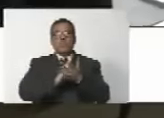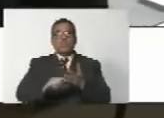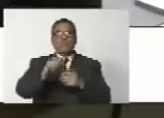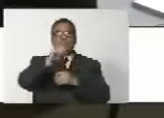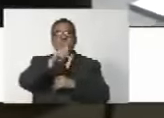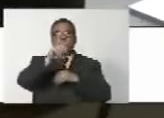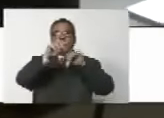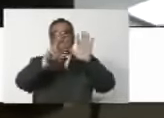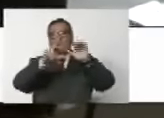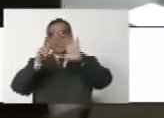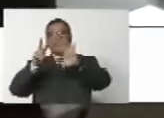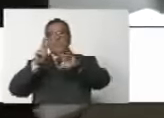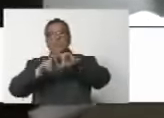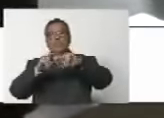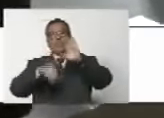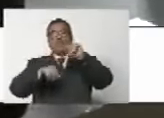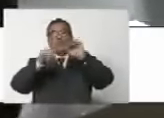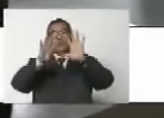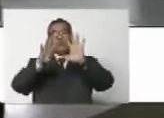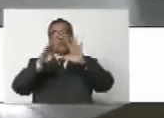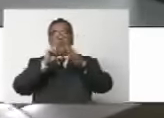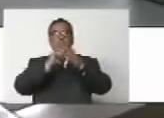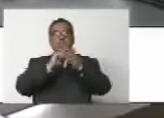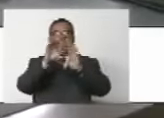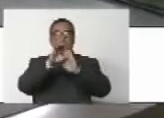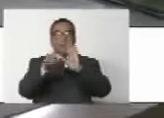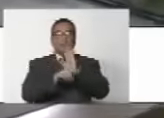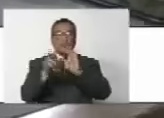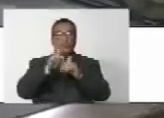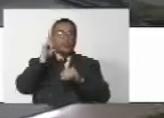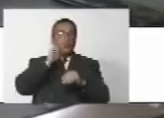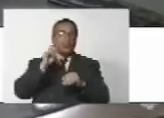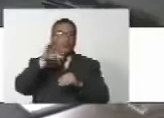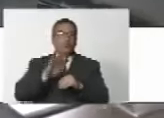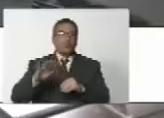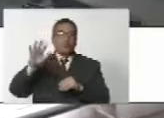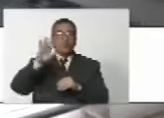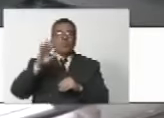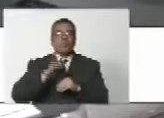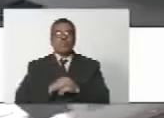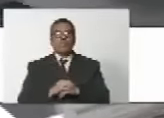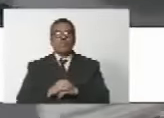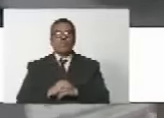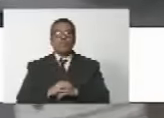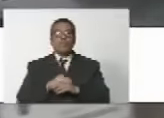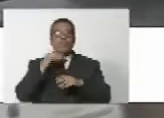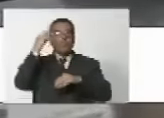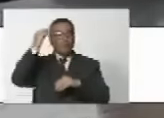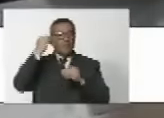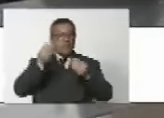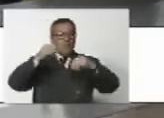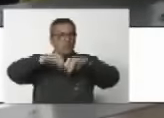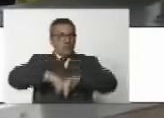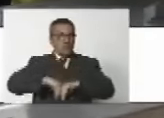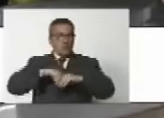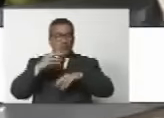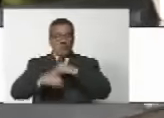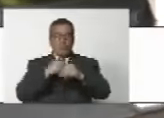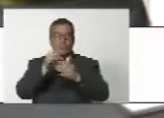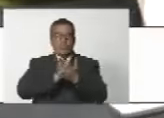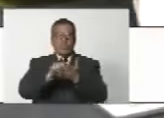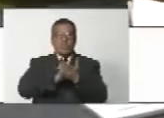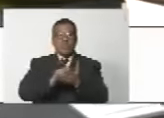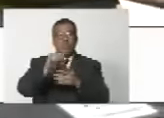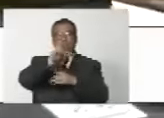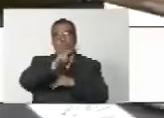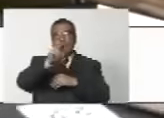artículo 187, numeral 9, de la Constitución de la República Bolivariana de Venezuela, en concordancia con lo establecido en el